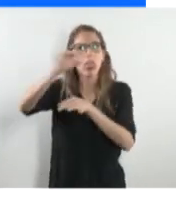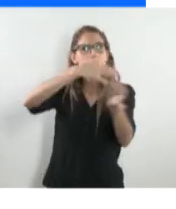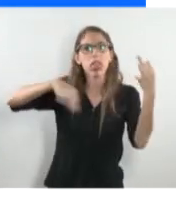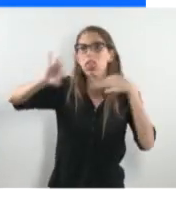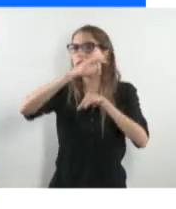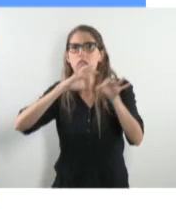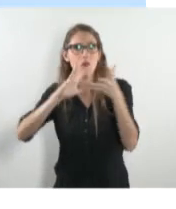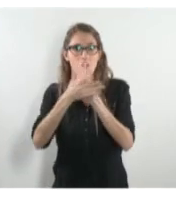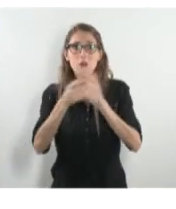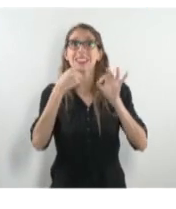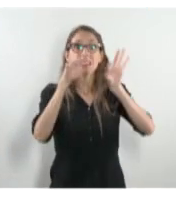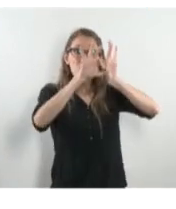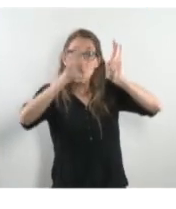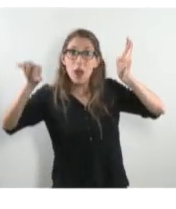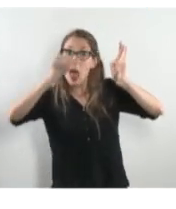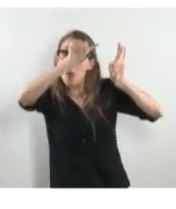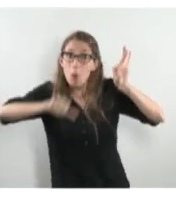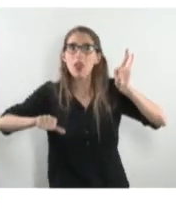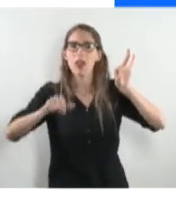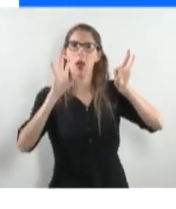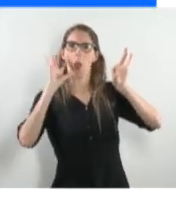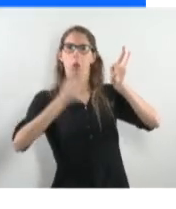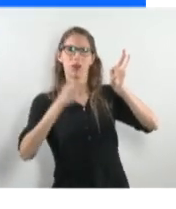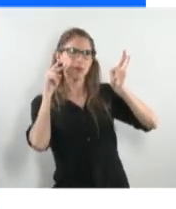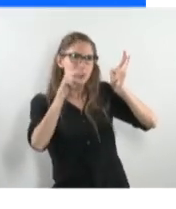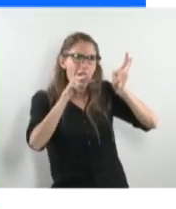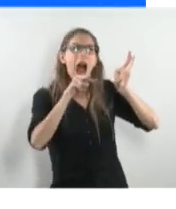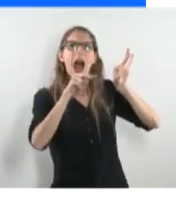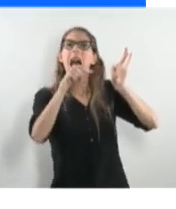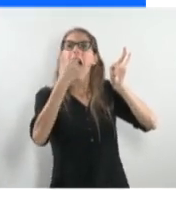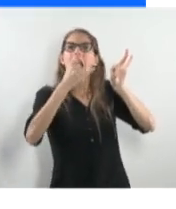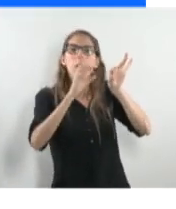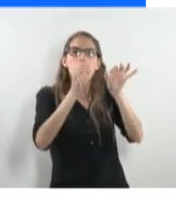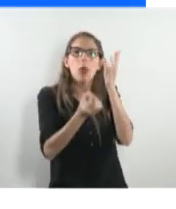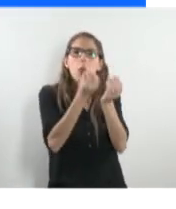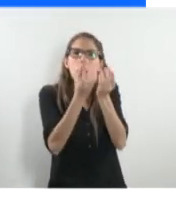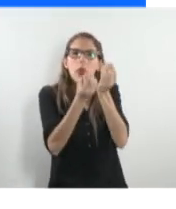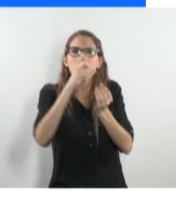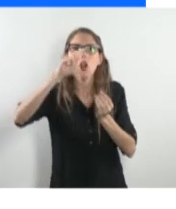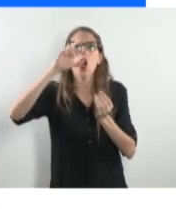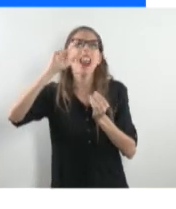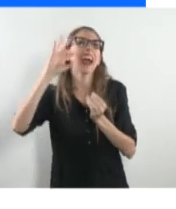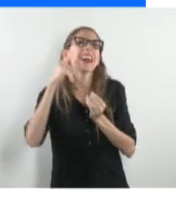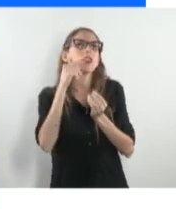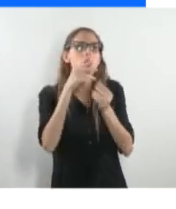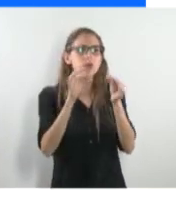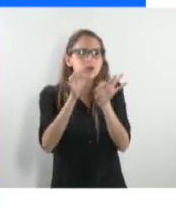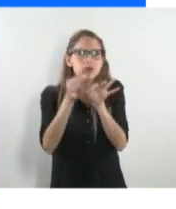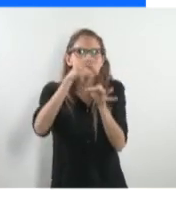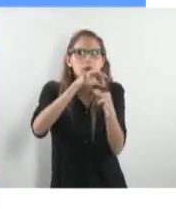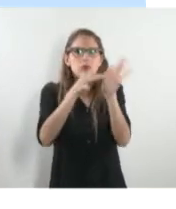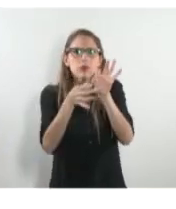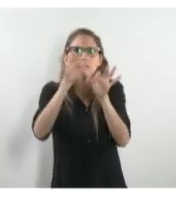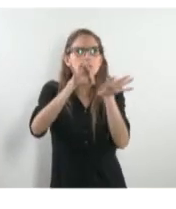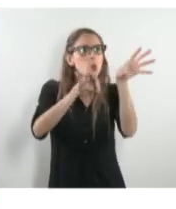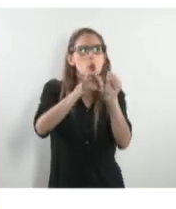la rotura vascular, queda visible la capa basal que contiene colágeno, el cual induce la agregación de las plaquetas que se adhieran al colágeno